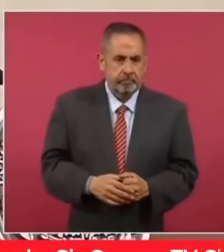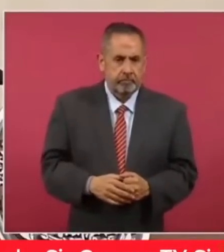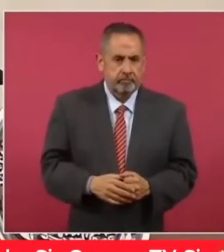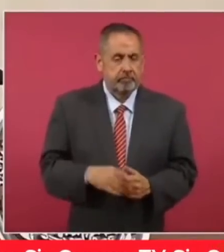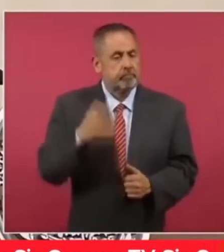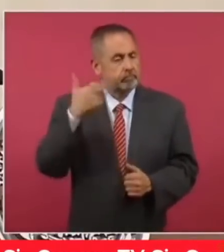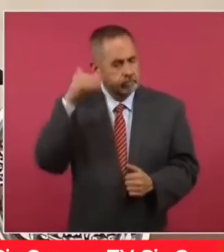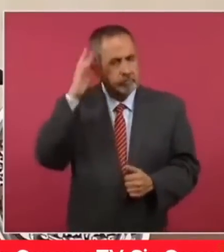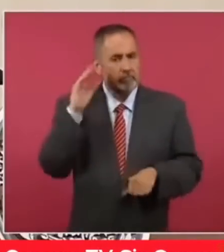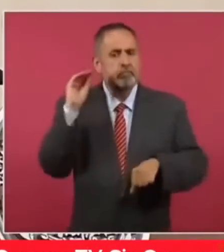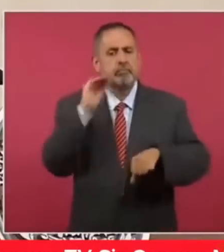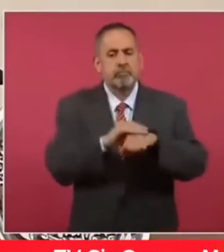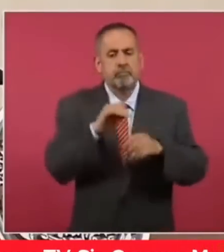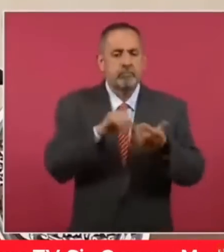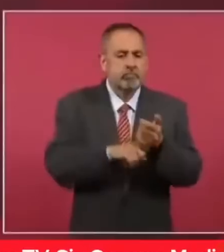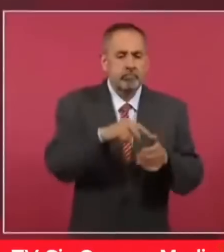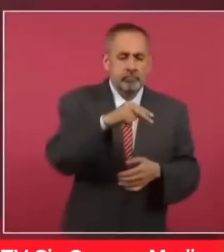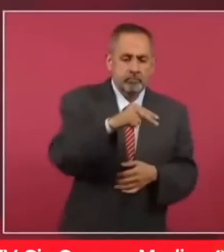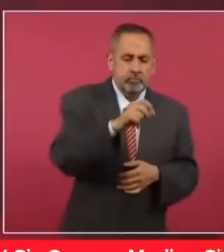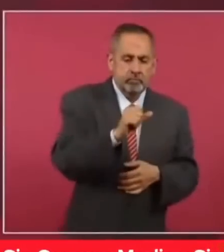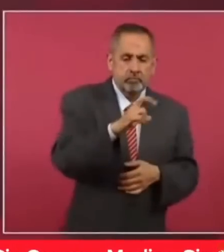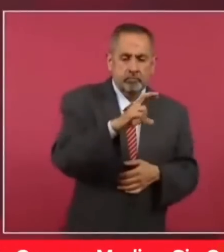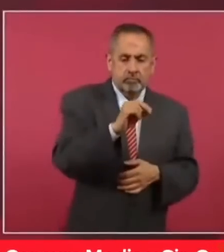se estableció un narcoestado.